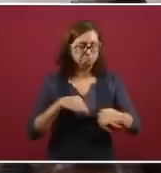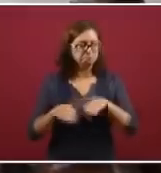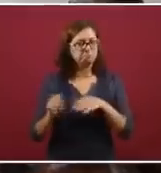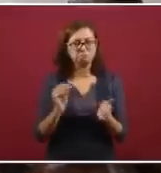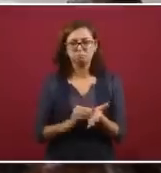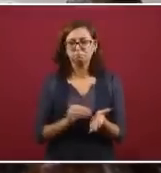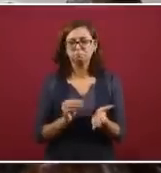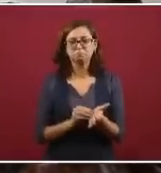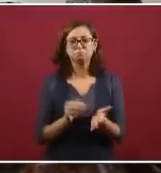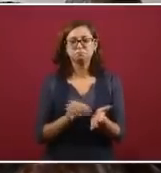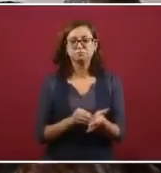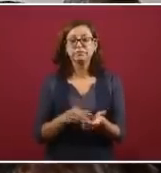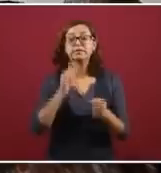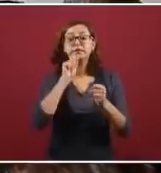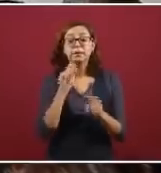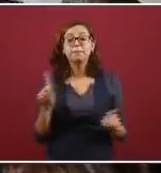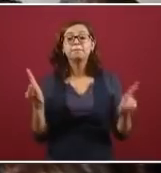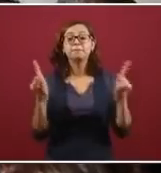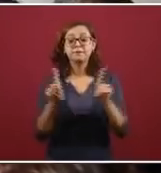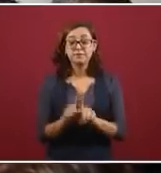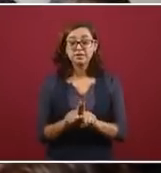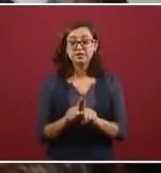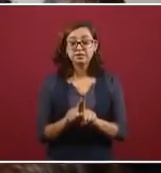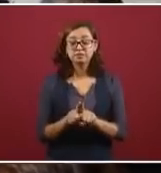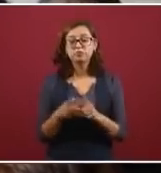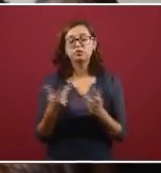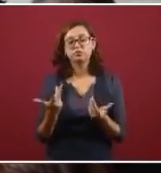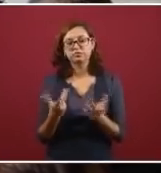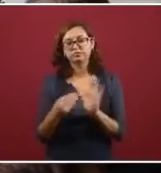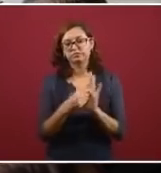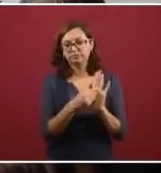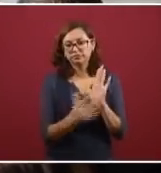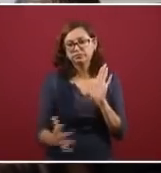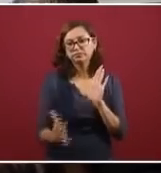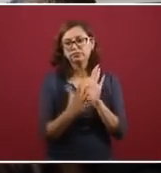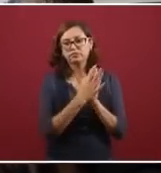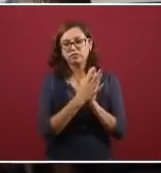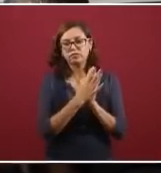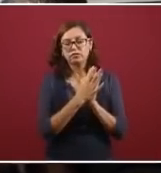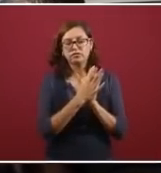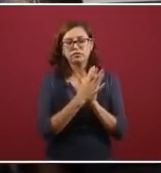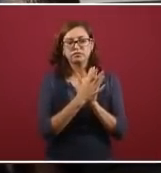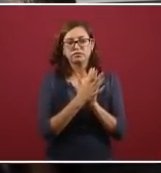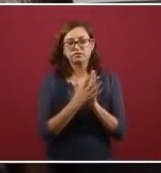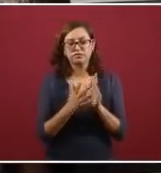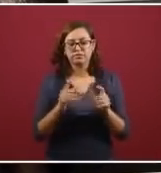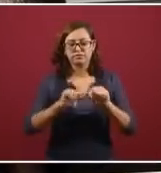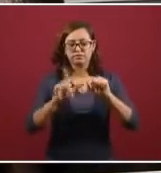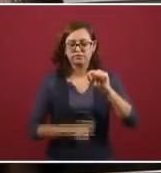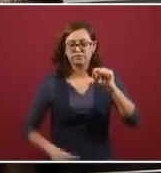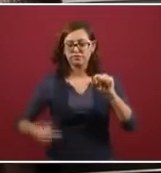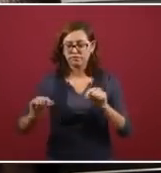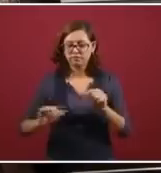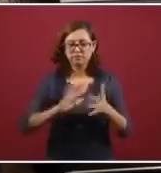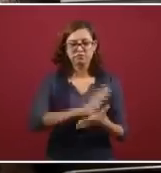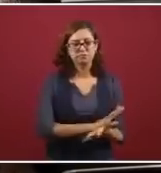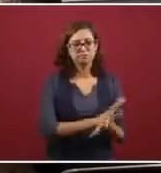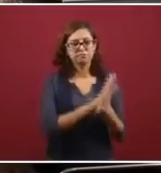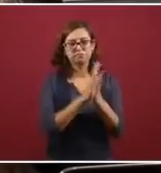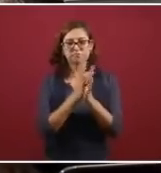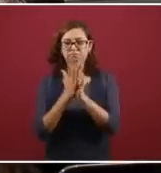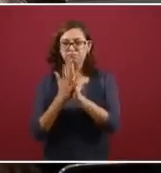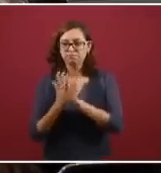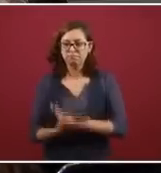al mismo tiempo pues se siguen sentando las bases para la transformación del país. Y